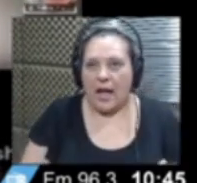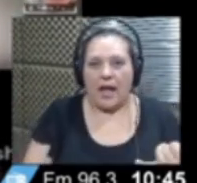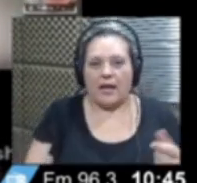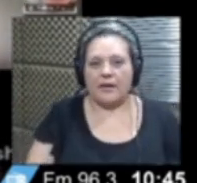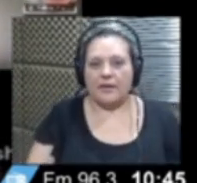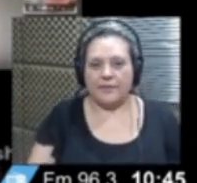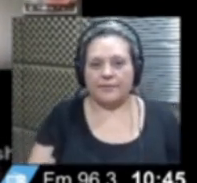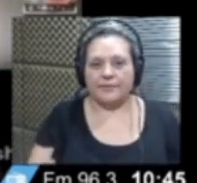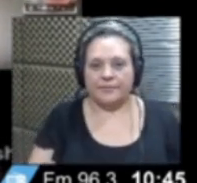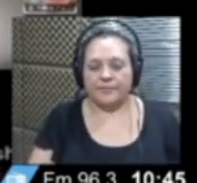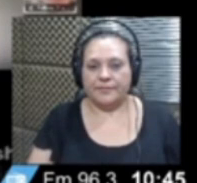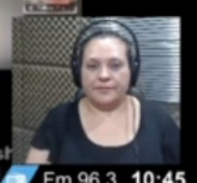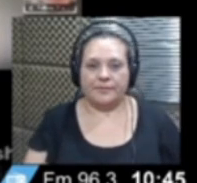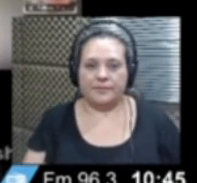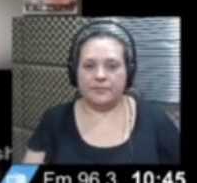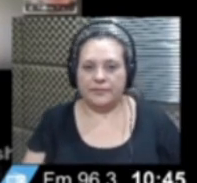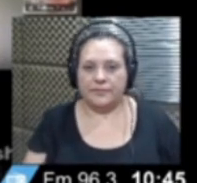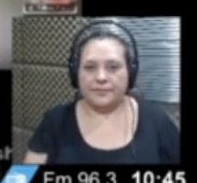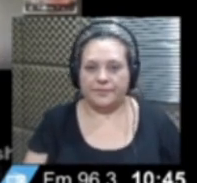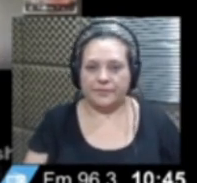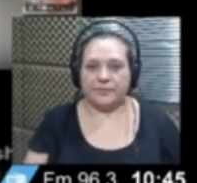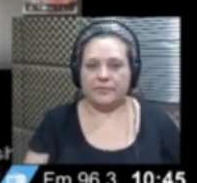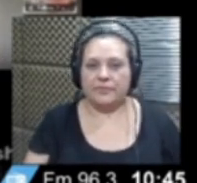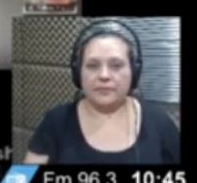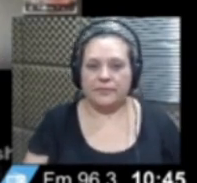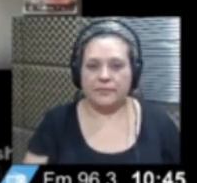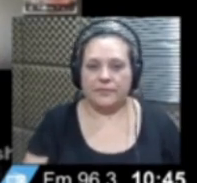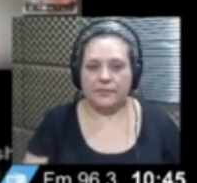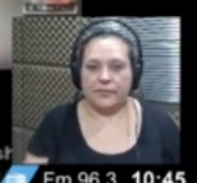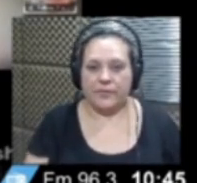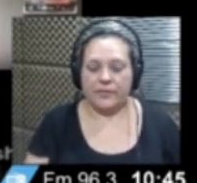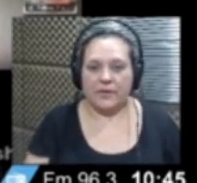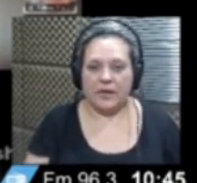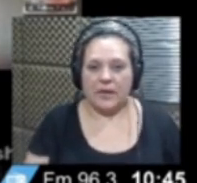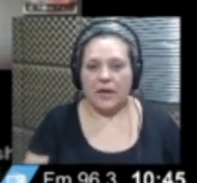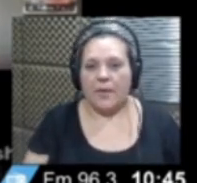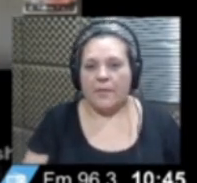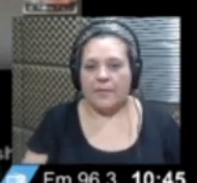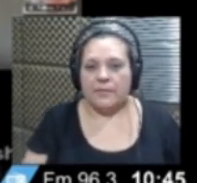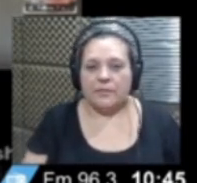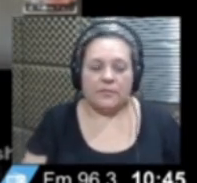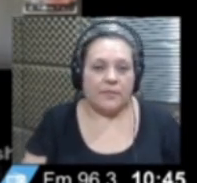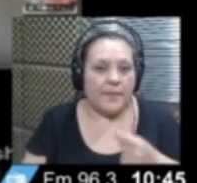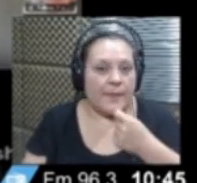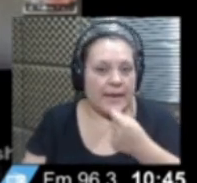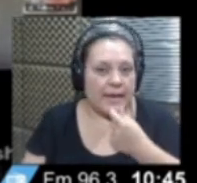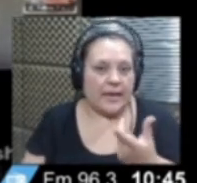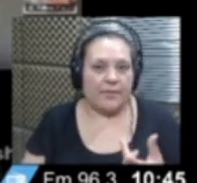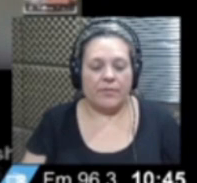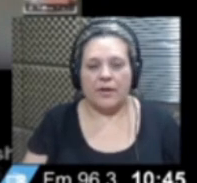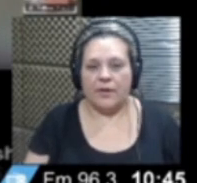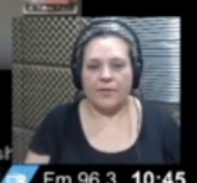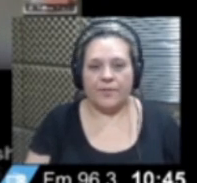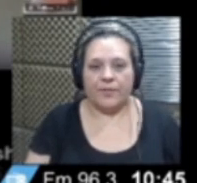Quizás te puedo tirar una data sobre mi familia, sobre mi padre,